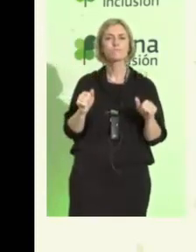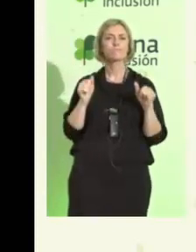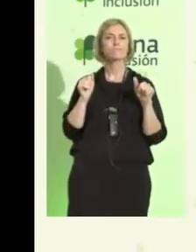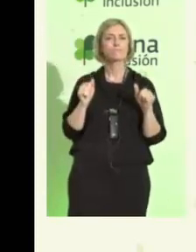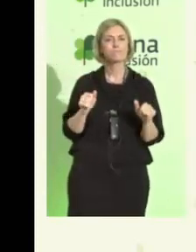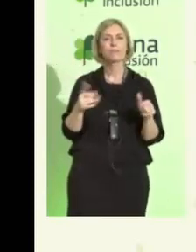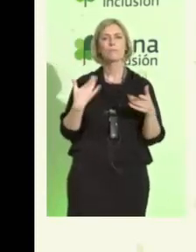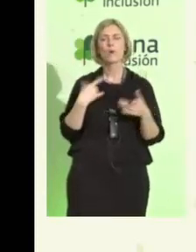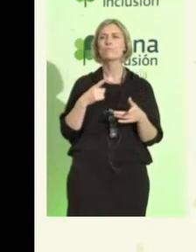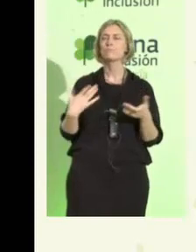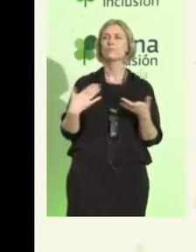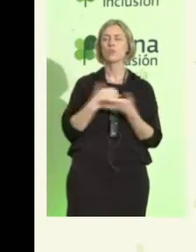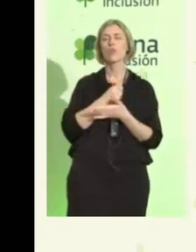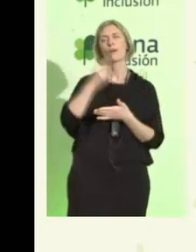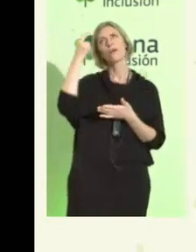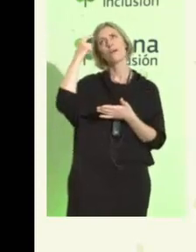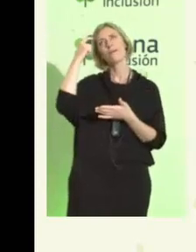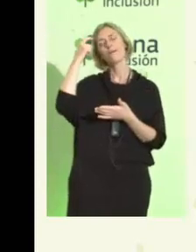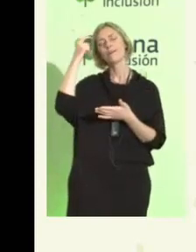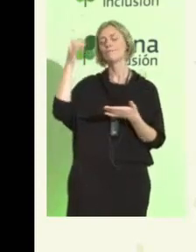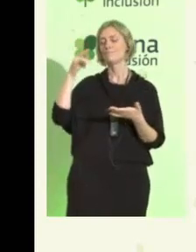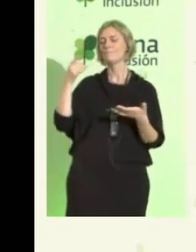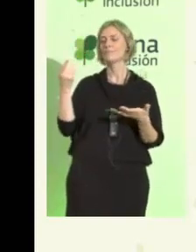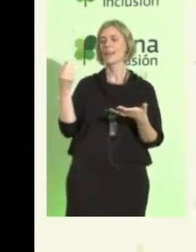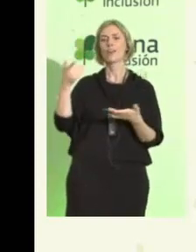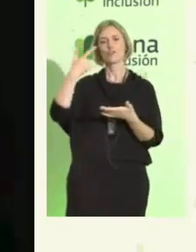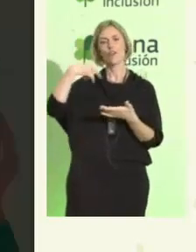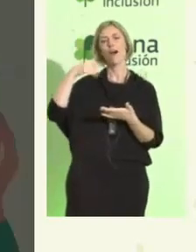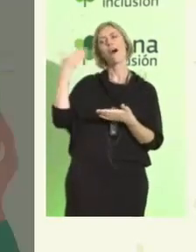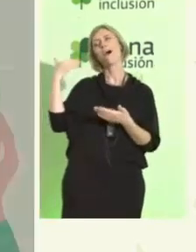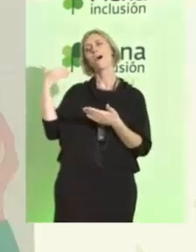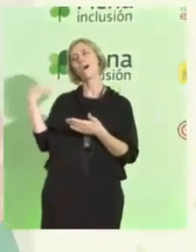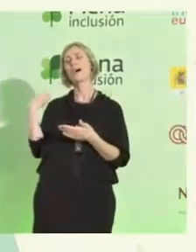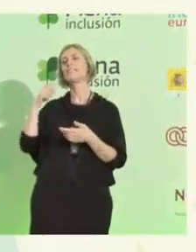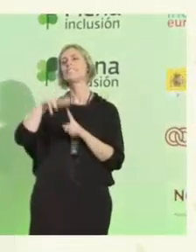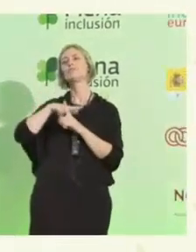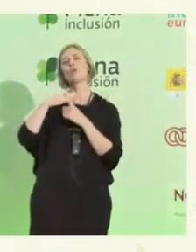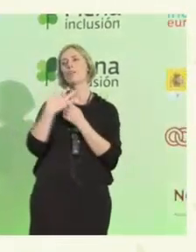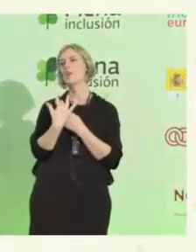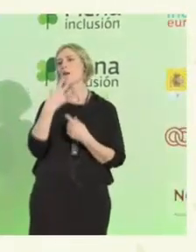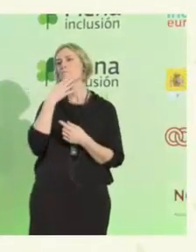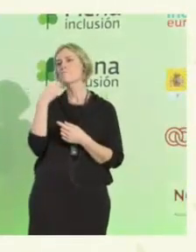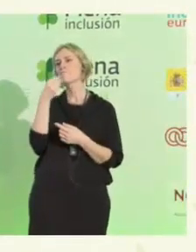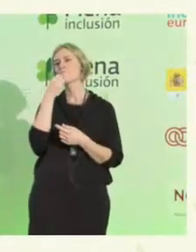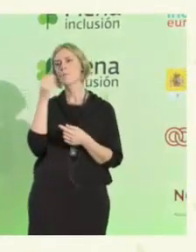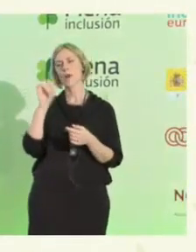la segura para tener esos momentos como los que yo os he descrito. Muchas gracias. Wow.